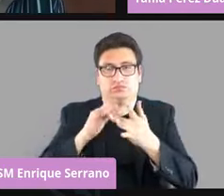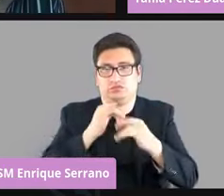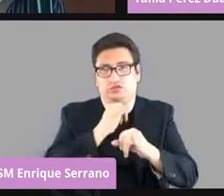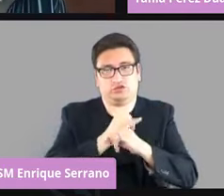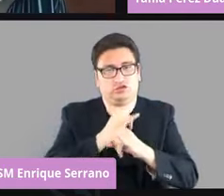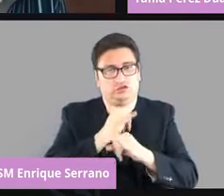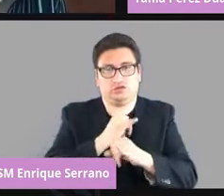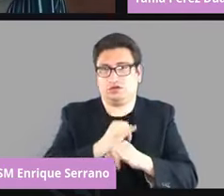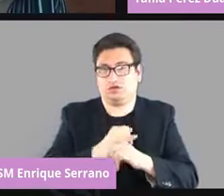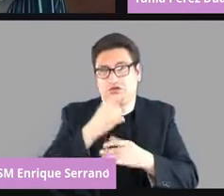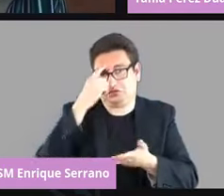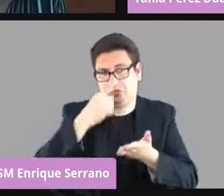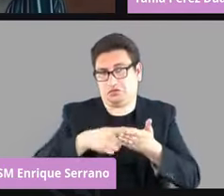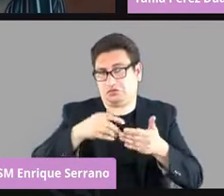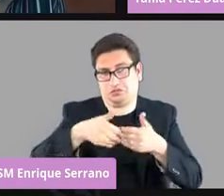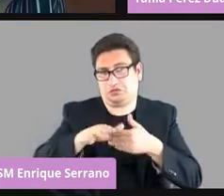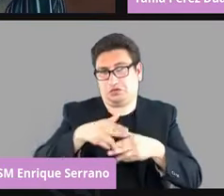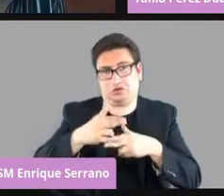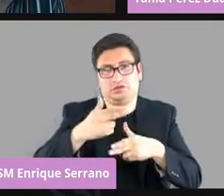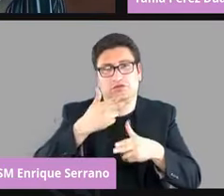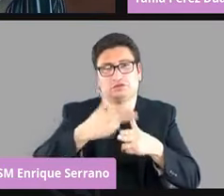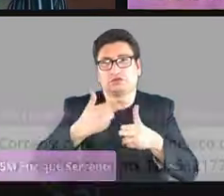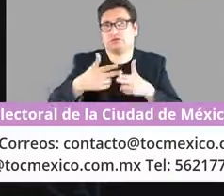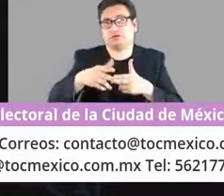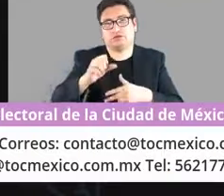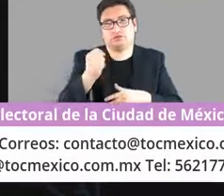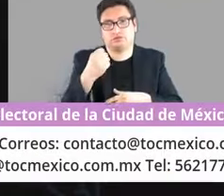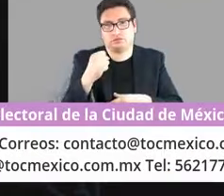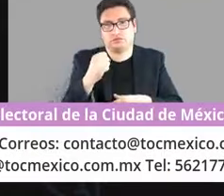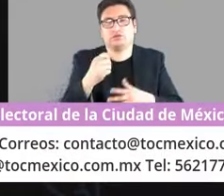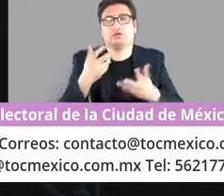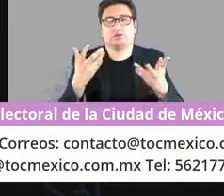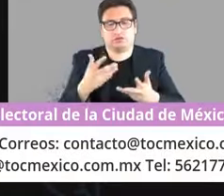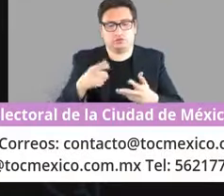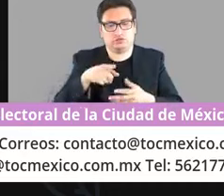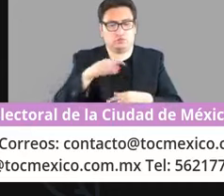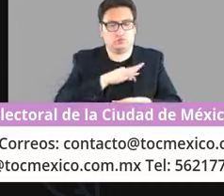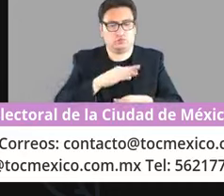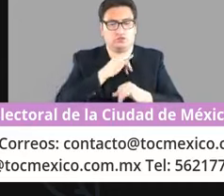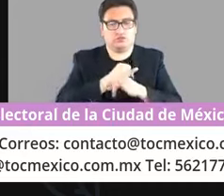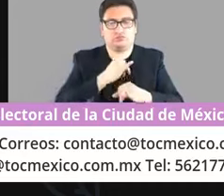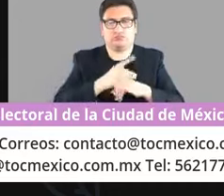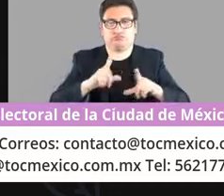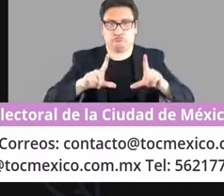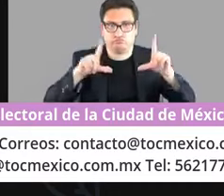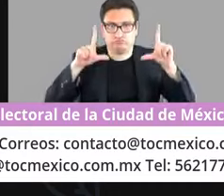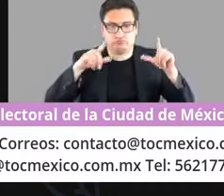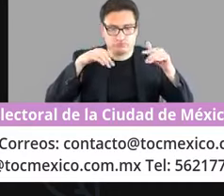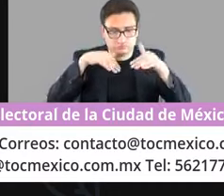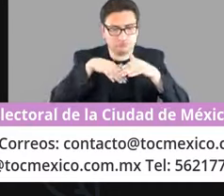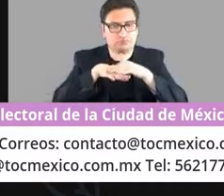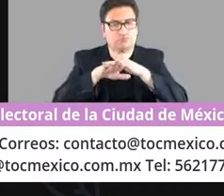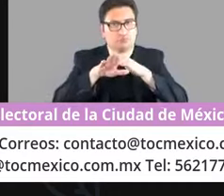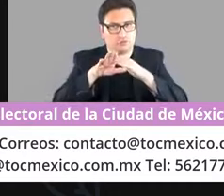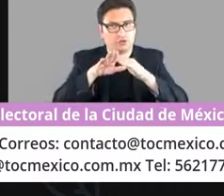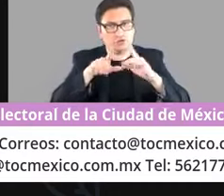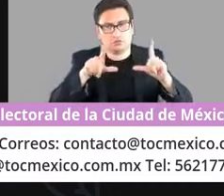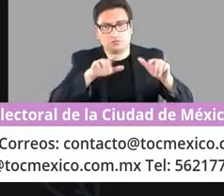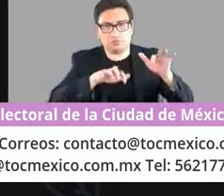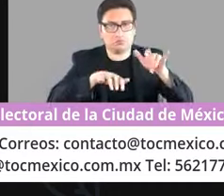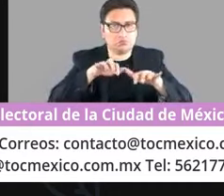hasta septiembre. Entonces, lo único que hay que hacer es pueden meterse a la página, que ahí está, y